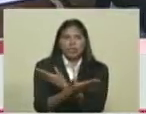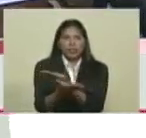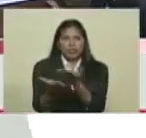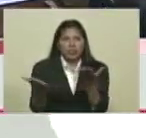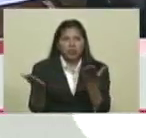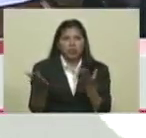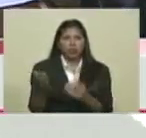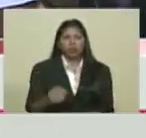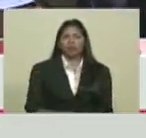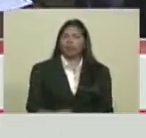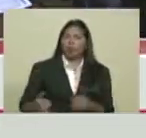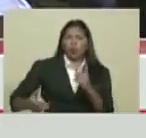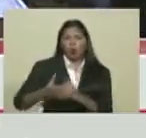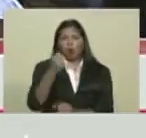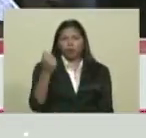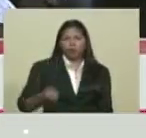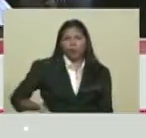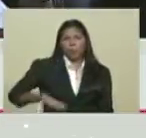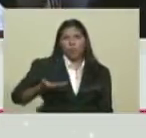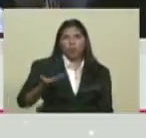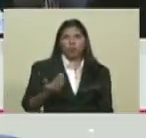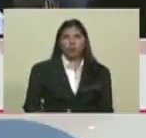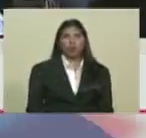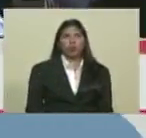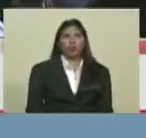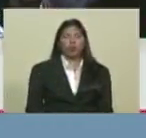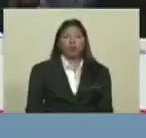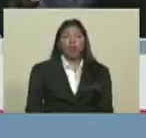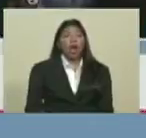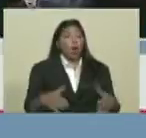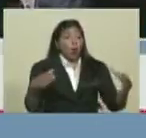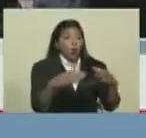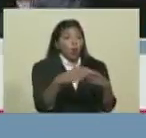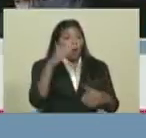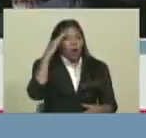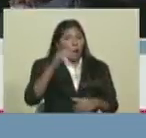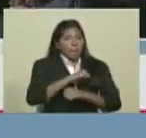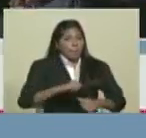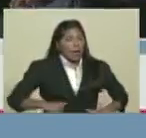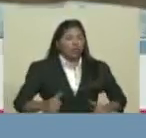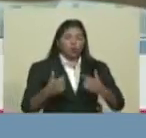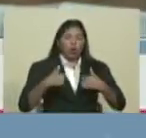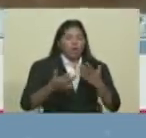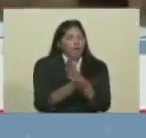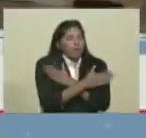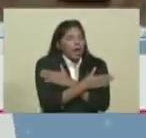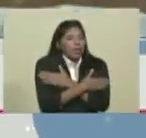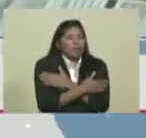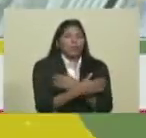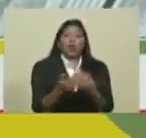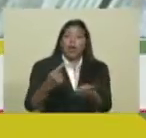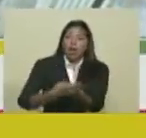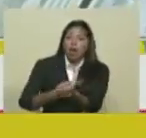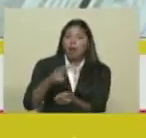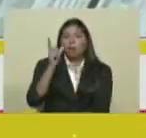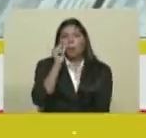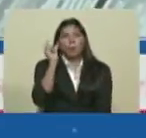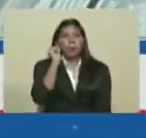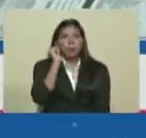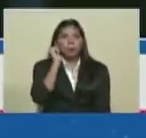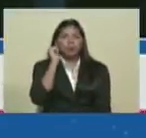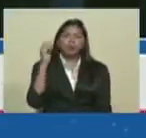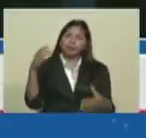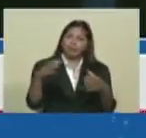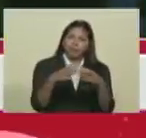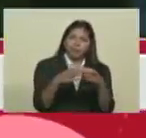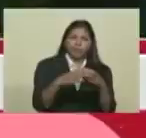triunfo, doctora Tibisay Lucena. Compañeros de la Fuerza Armada Nacional Bolivariana, los felicito, queridos hermanos y hermanas de la Fuerza Armada